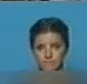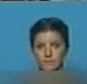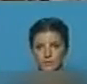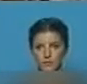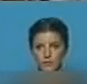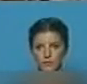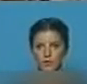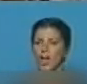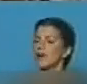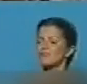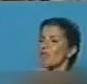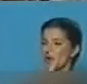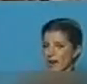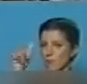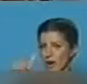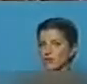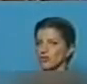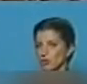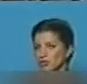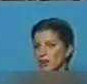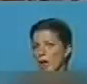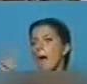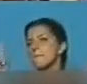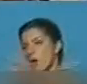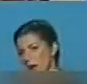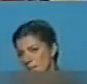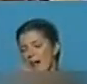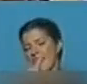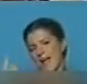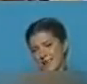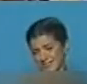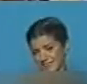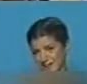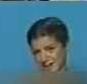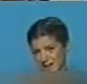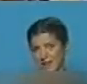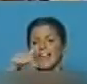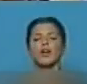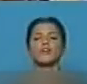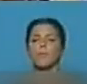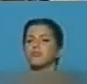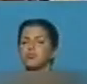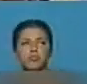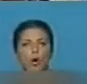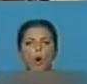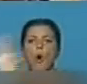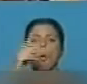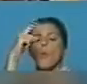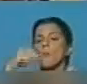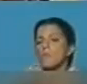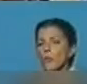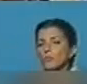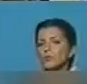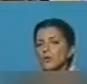No creemos que esto venga a resolver los problemas de la Argentina. No creemos que esto sea tan lineal de que baja un punto